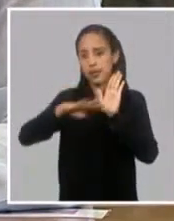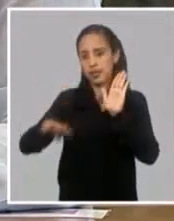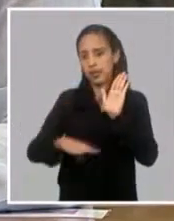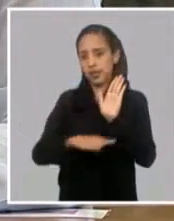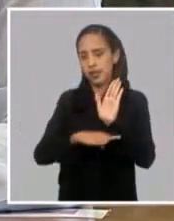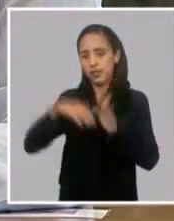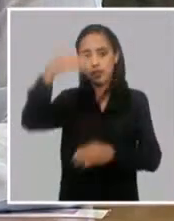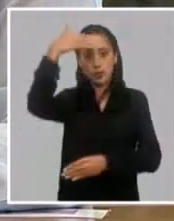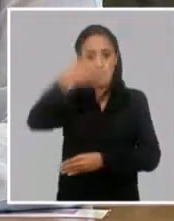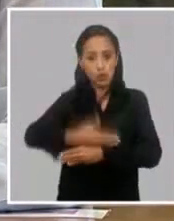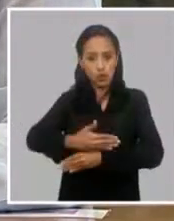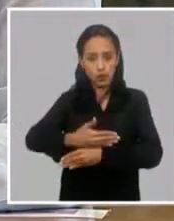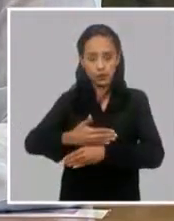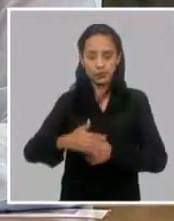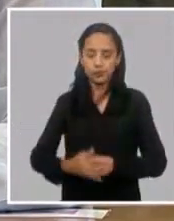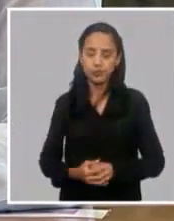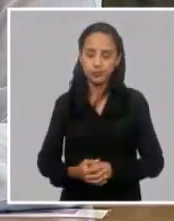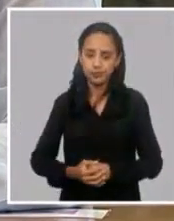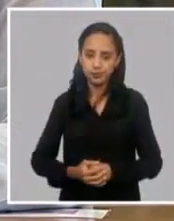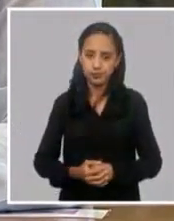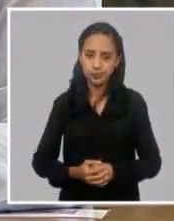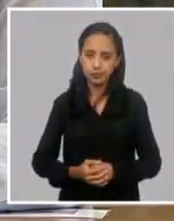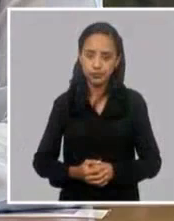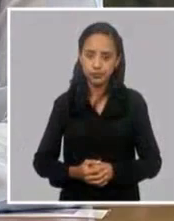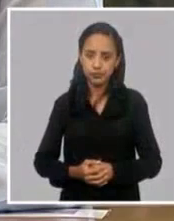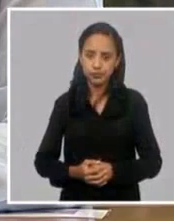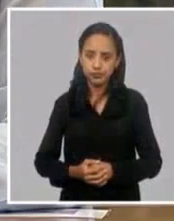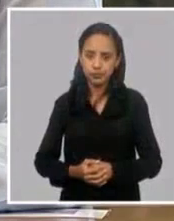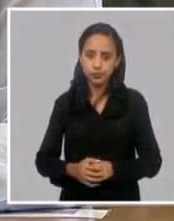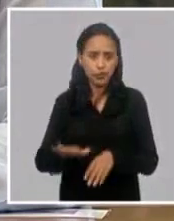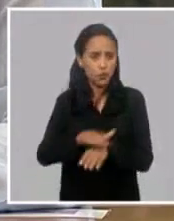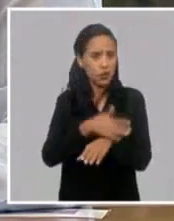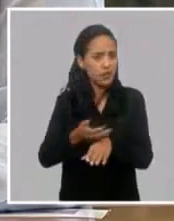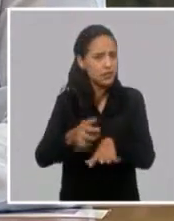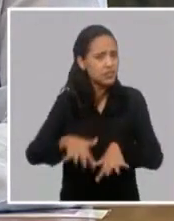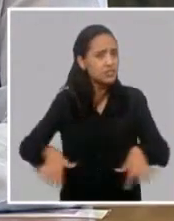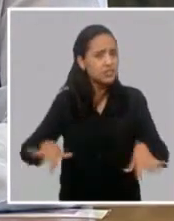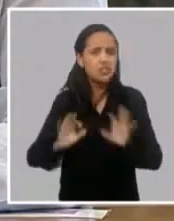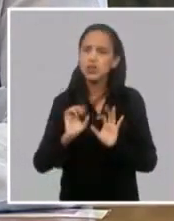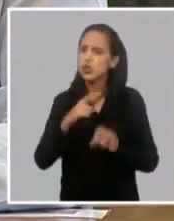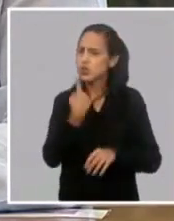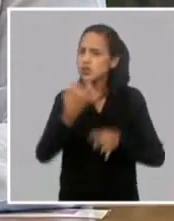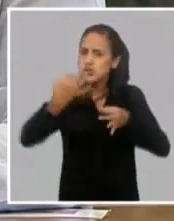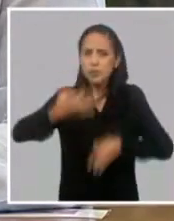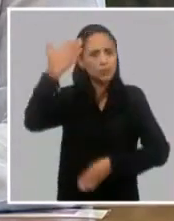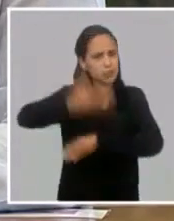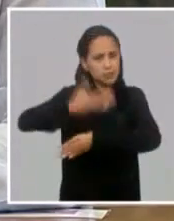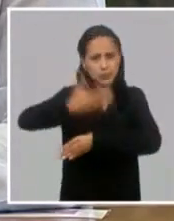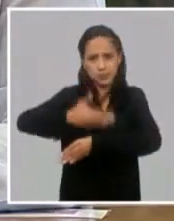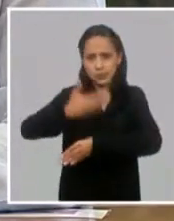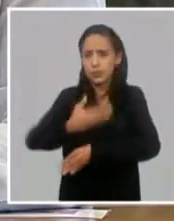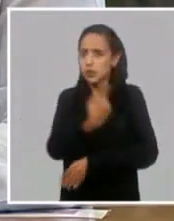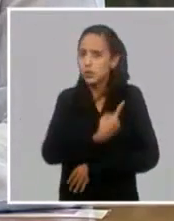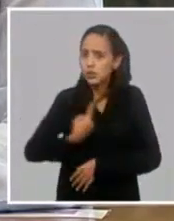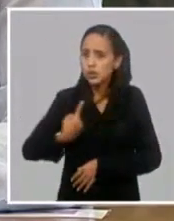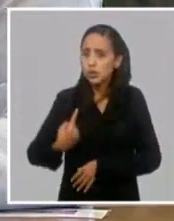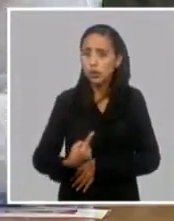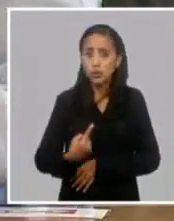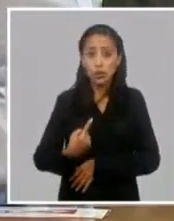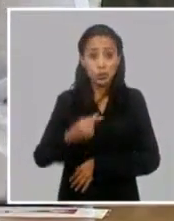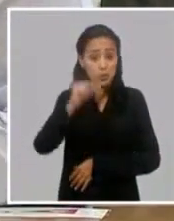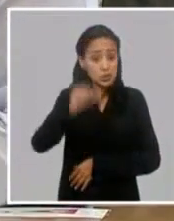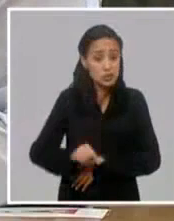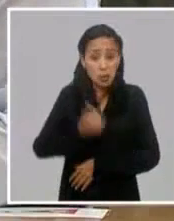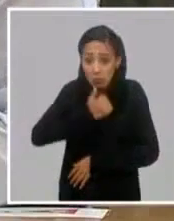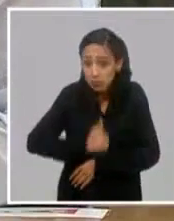Hay una diferencia de contexto. Siempre hemos estado bloqueados. Nosotros somos una generación que ha nacido, ha crecido y ha